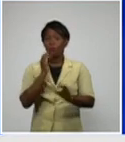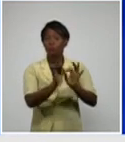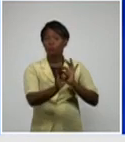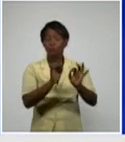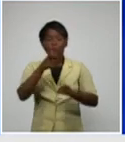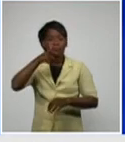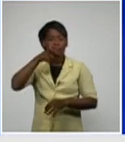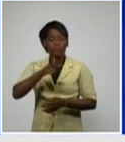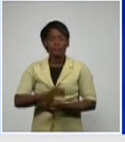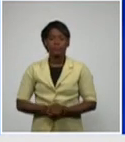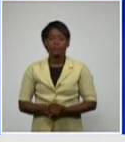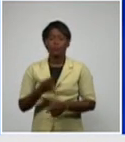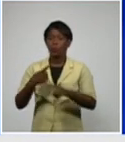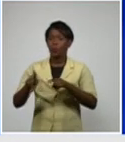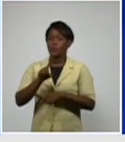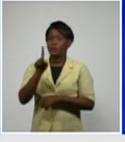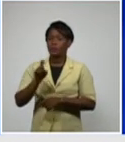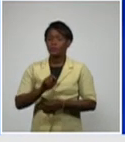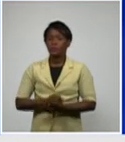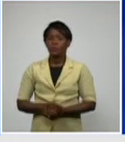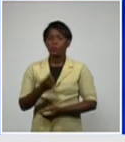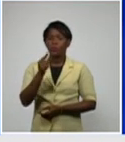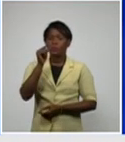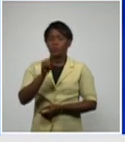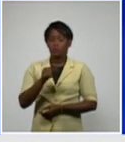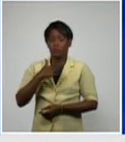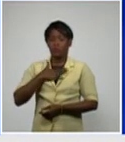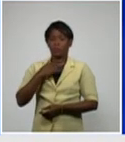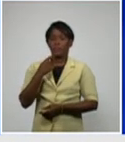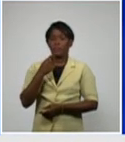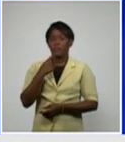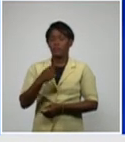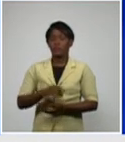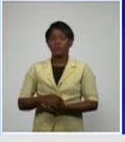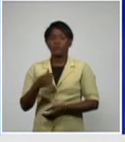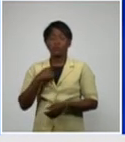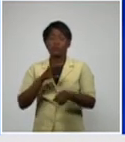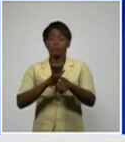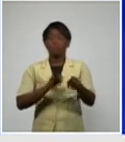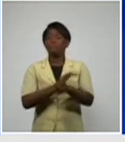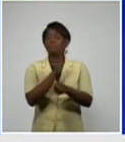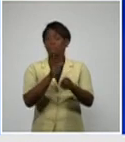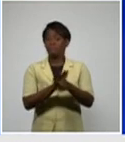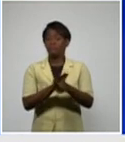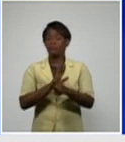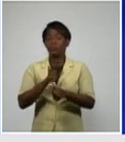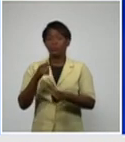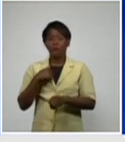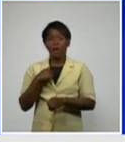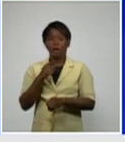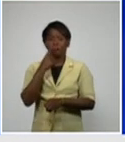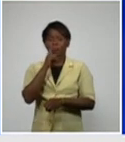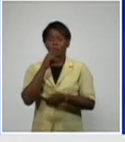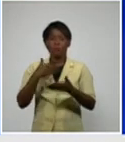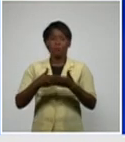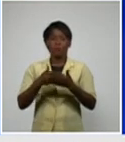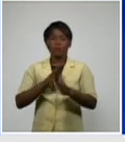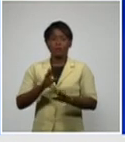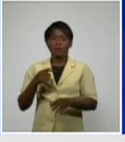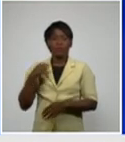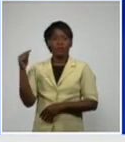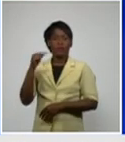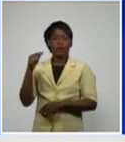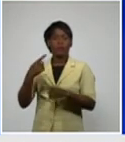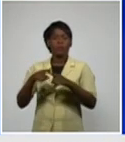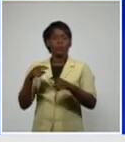a COVID-19, me recuperé con PCR ya negativo, sin embargo he presentado algunos síntomas o se